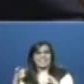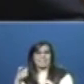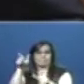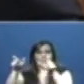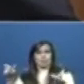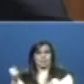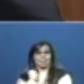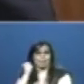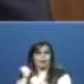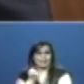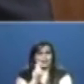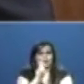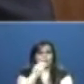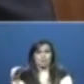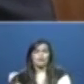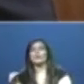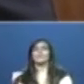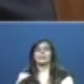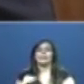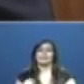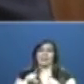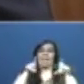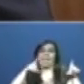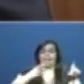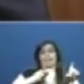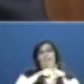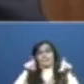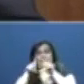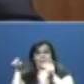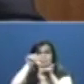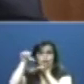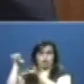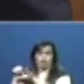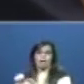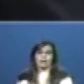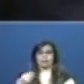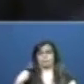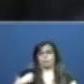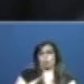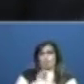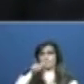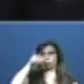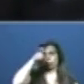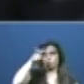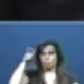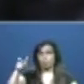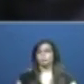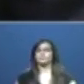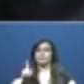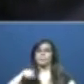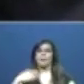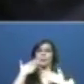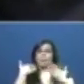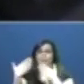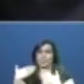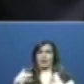jóvenes de las entidades locales y del medio rural también Seguiremos trabajando en el diálogo Social para que